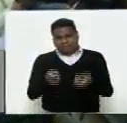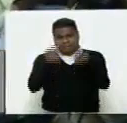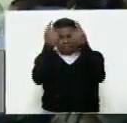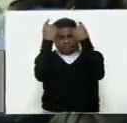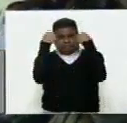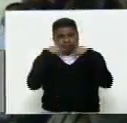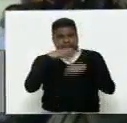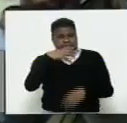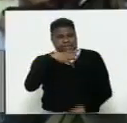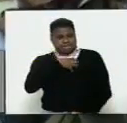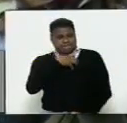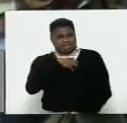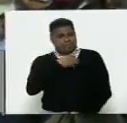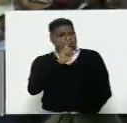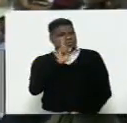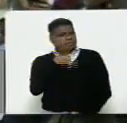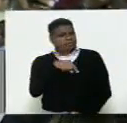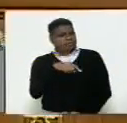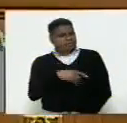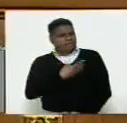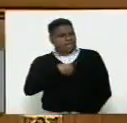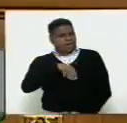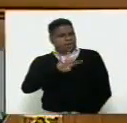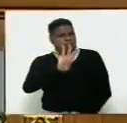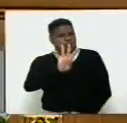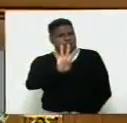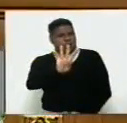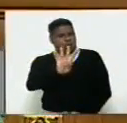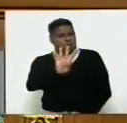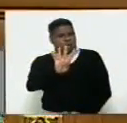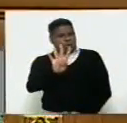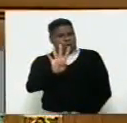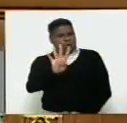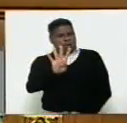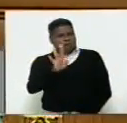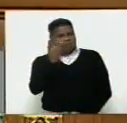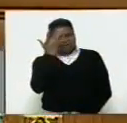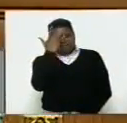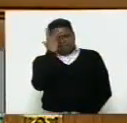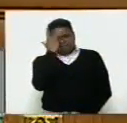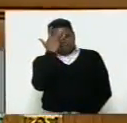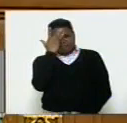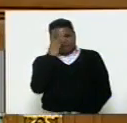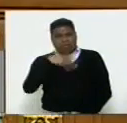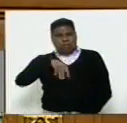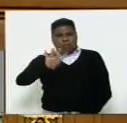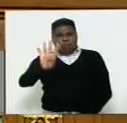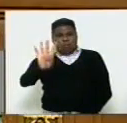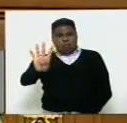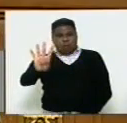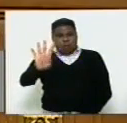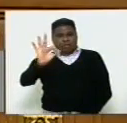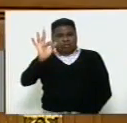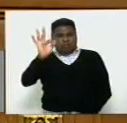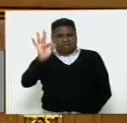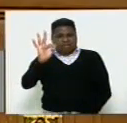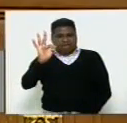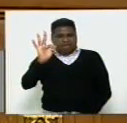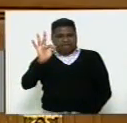condecoración el 4 de febrero, el 4F.